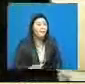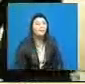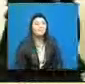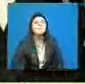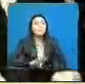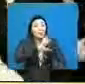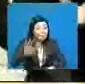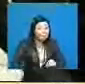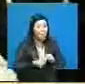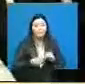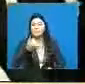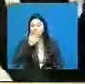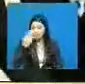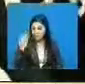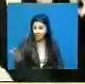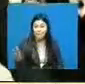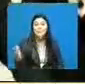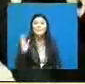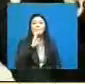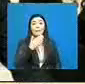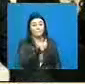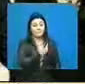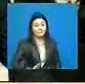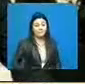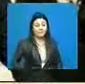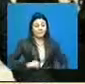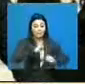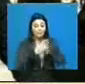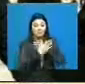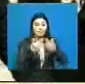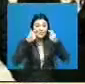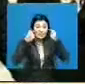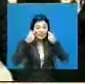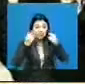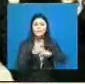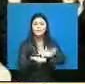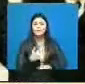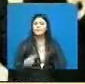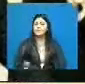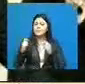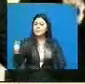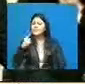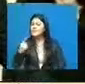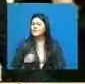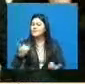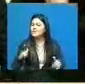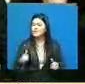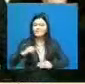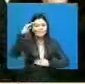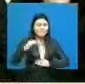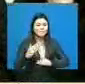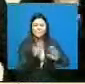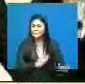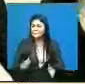más. El presidente de la República, cuando le presenté la necesidad de hacer un recorte del plan de